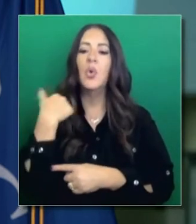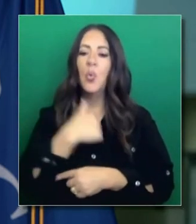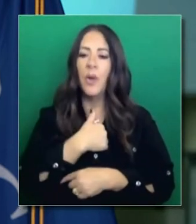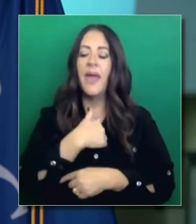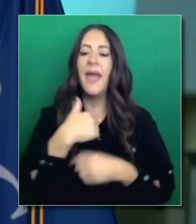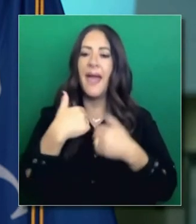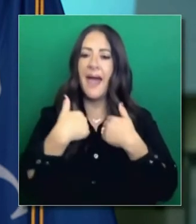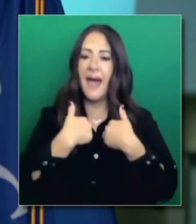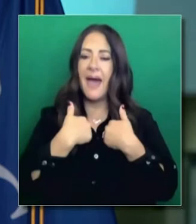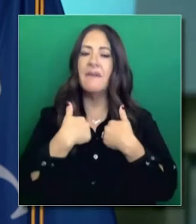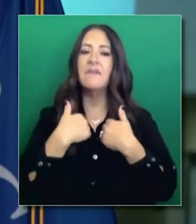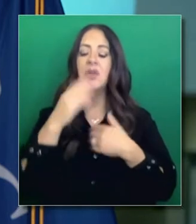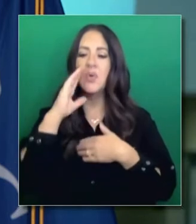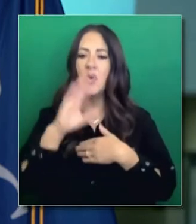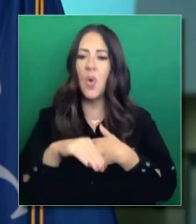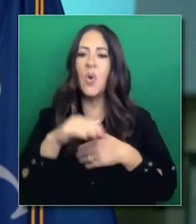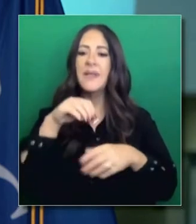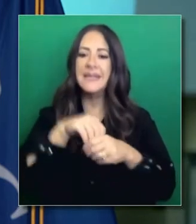ideológico.